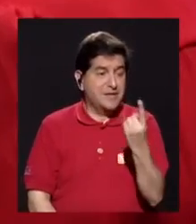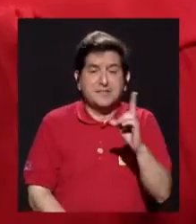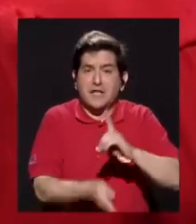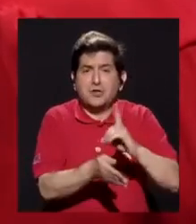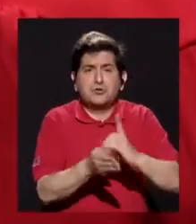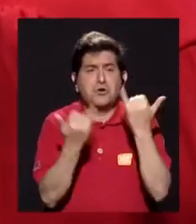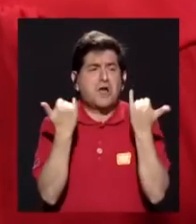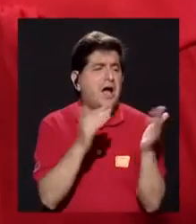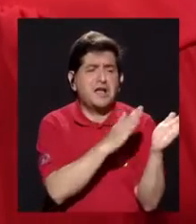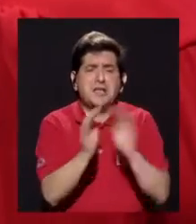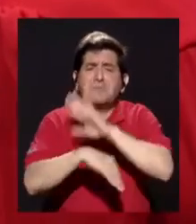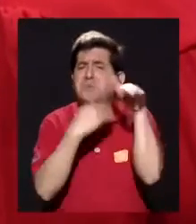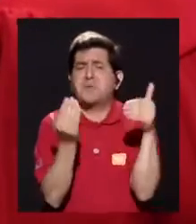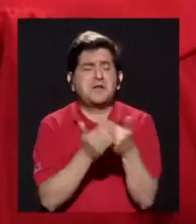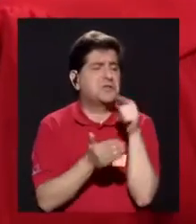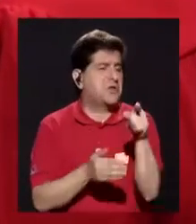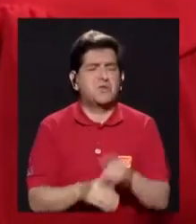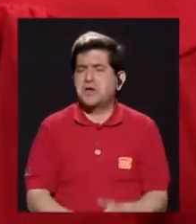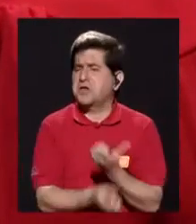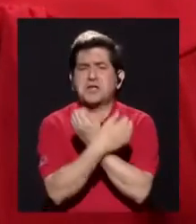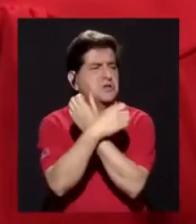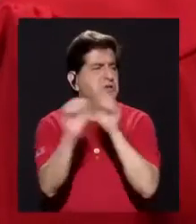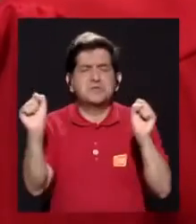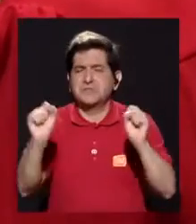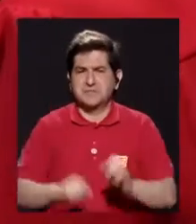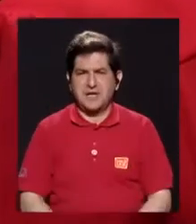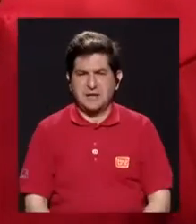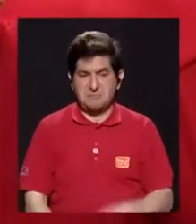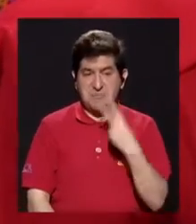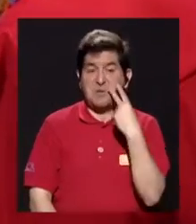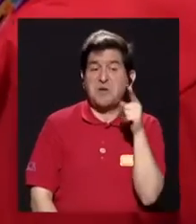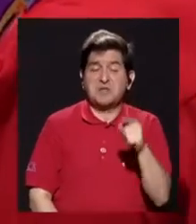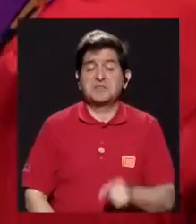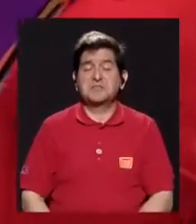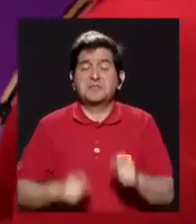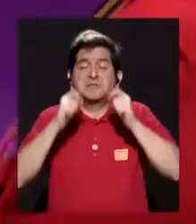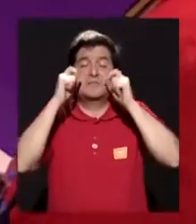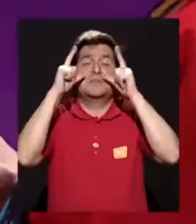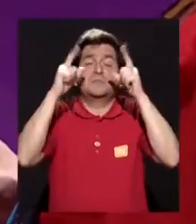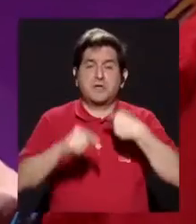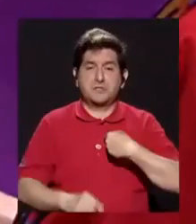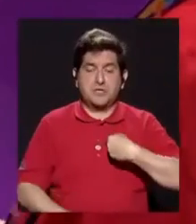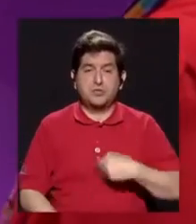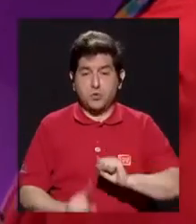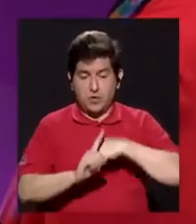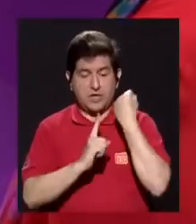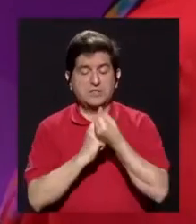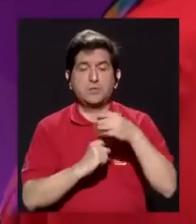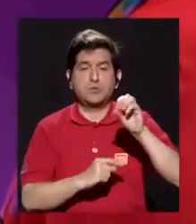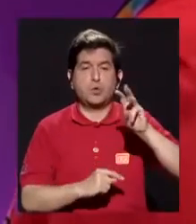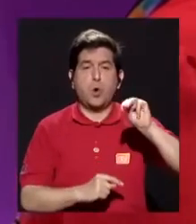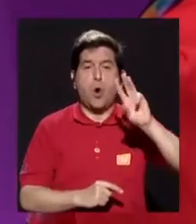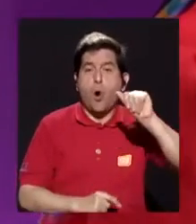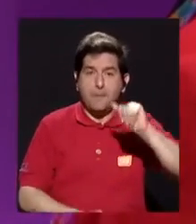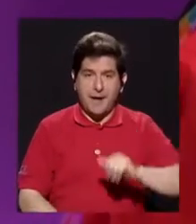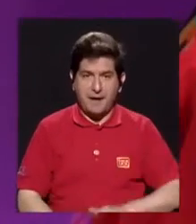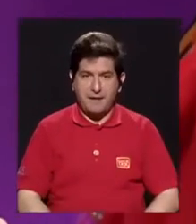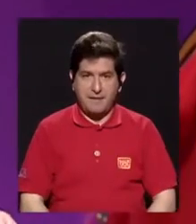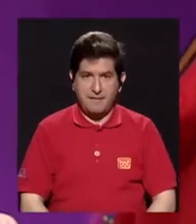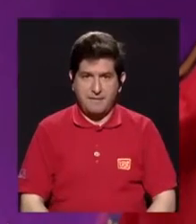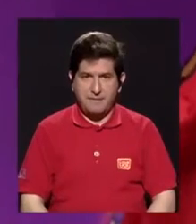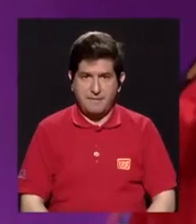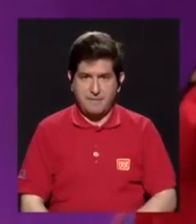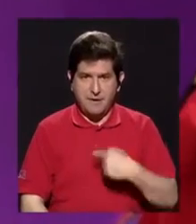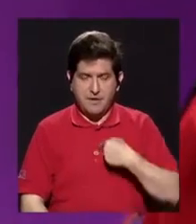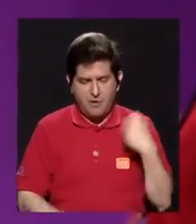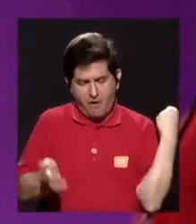No va a sobrevivir. Vamos a ver si recupera el conocimiento, porque como yo había quedado en coma, porque yo había tenido